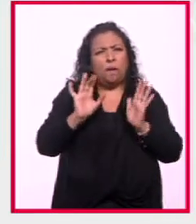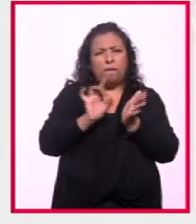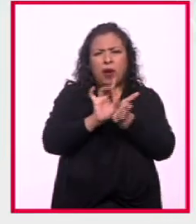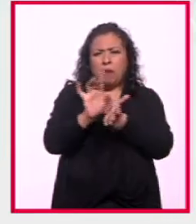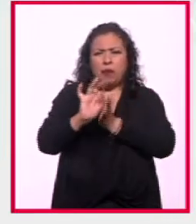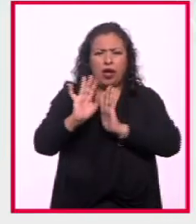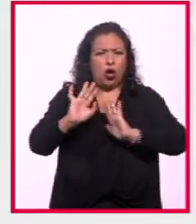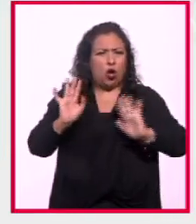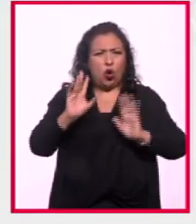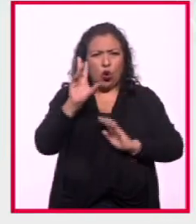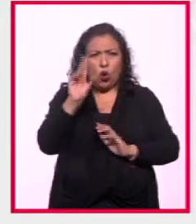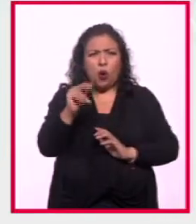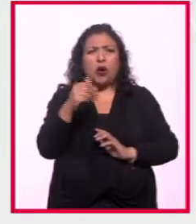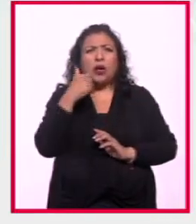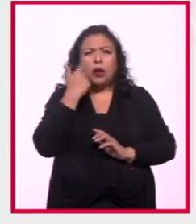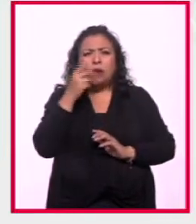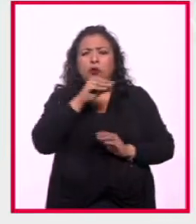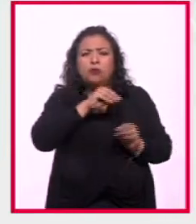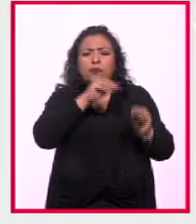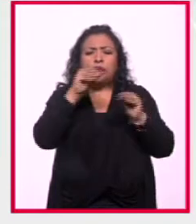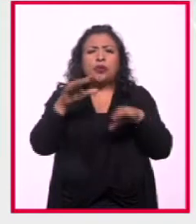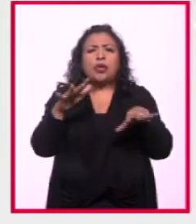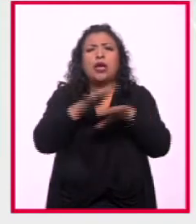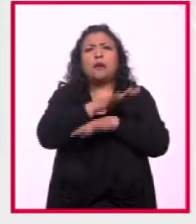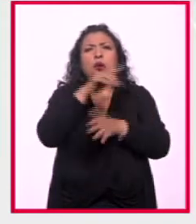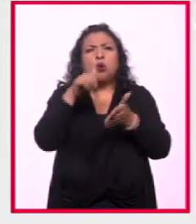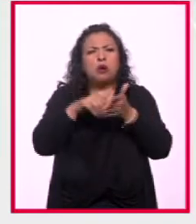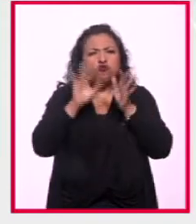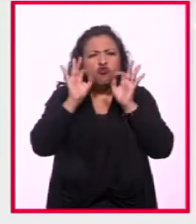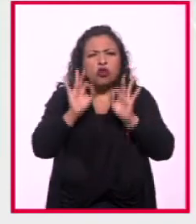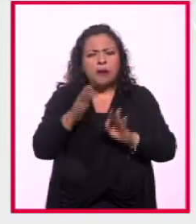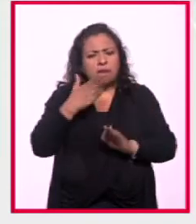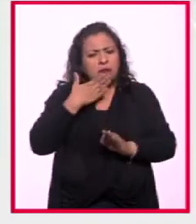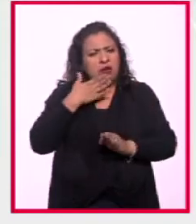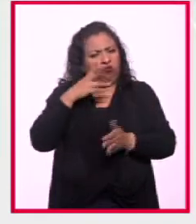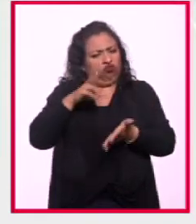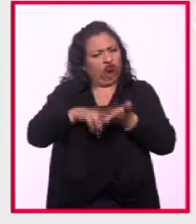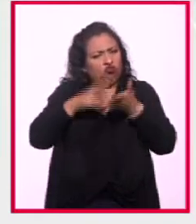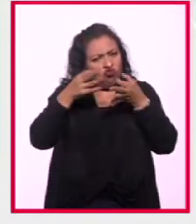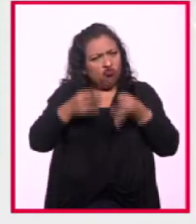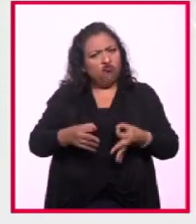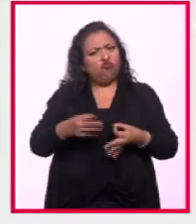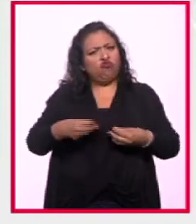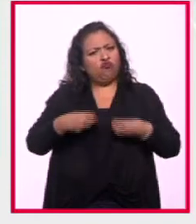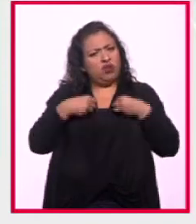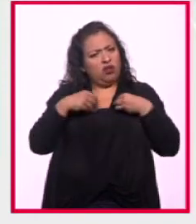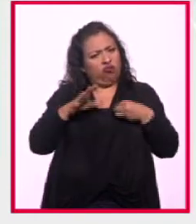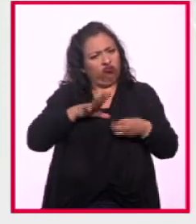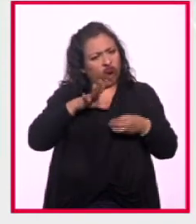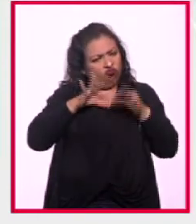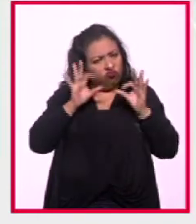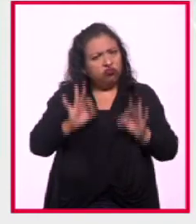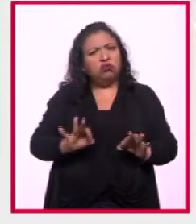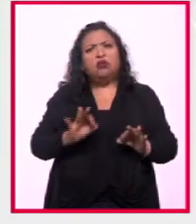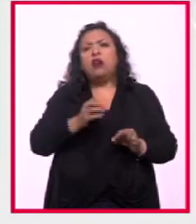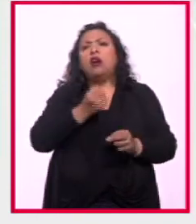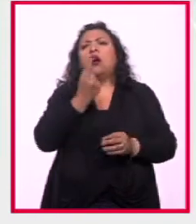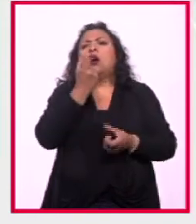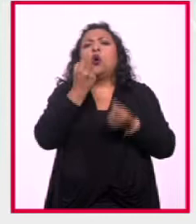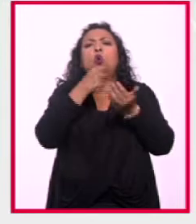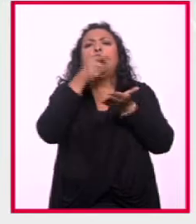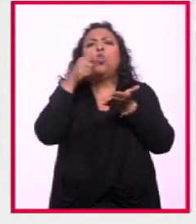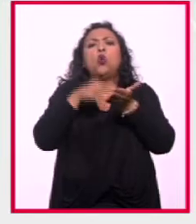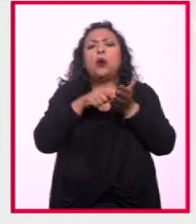habitantes sino sean reubicados en condiciones de dignidad calidad de vida en alguna de las zonas